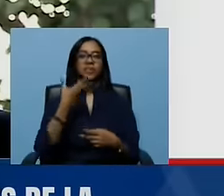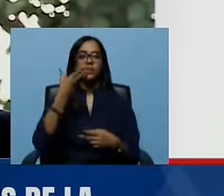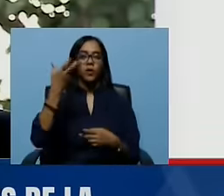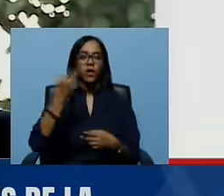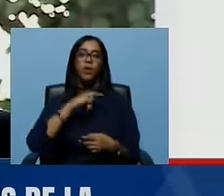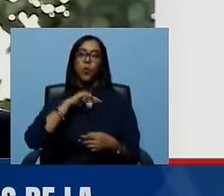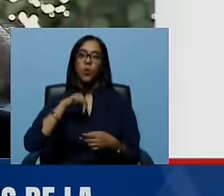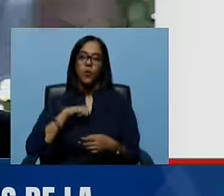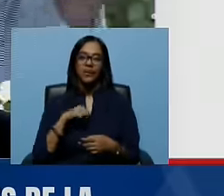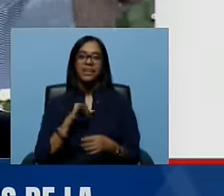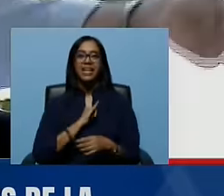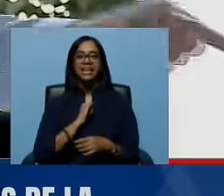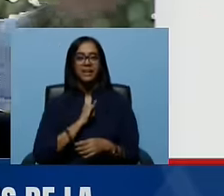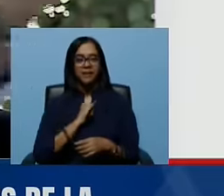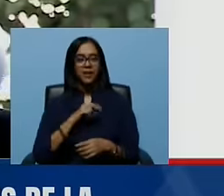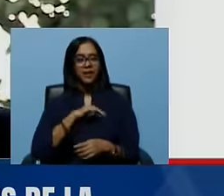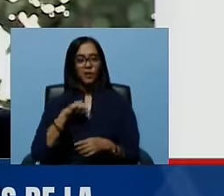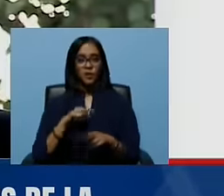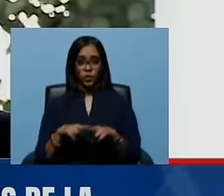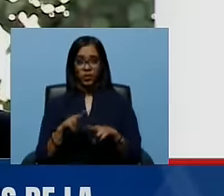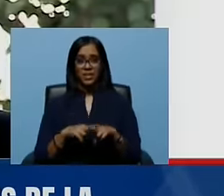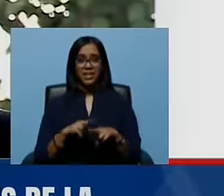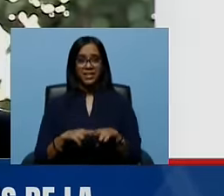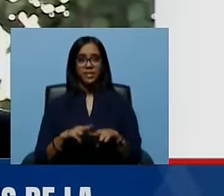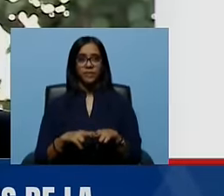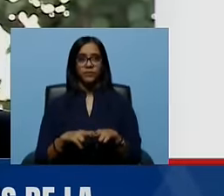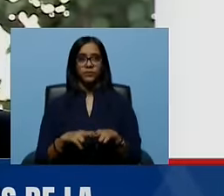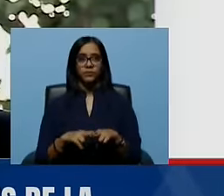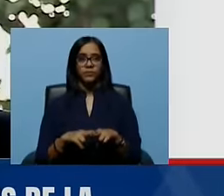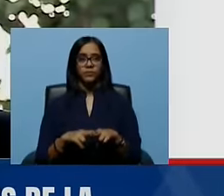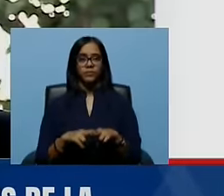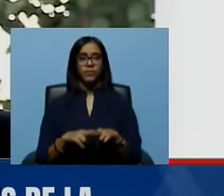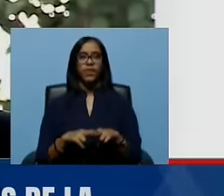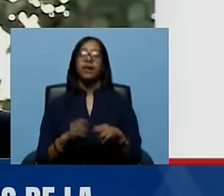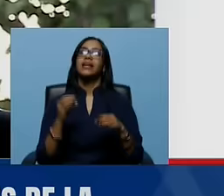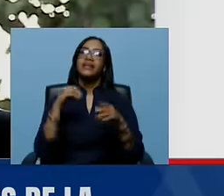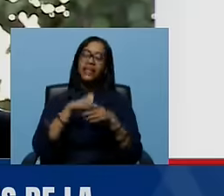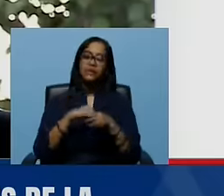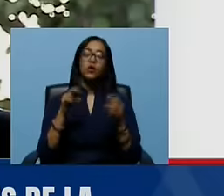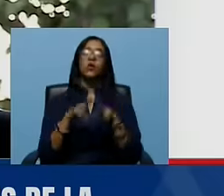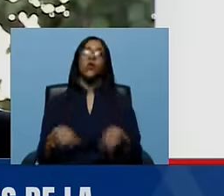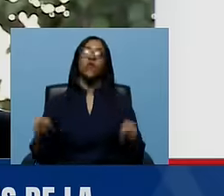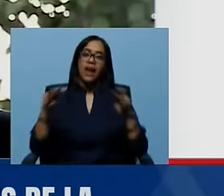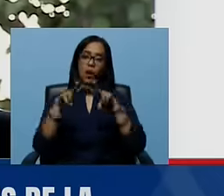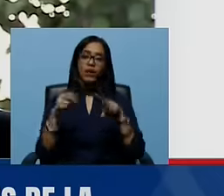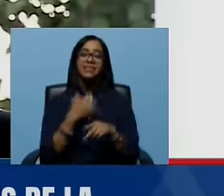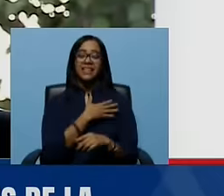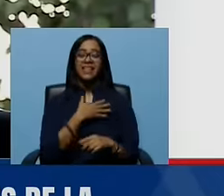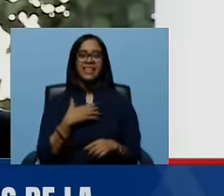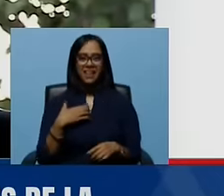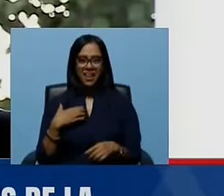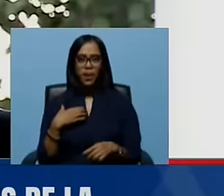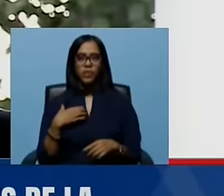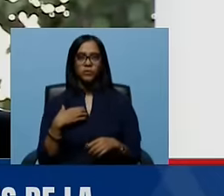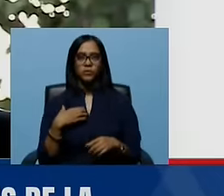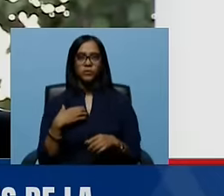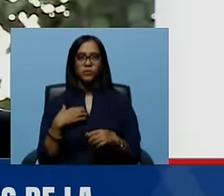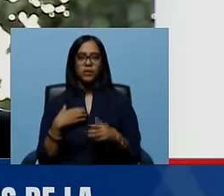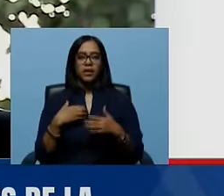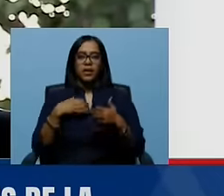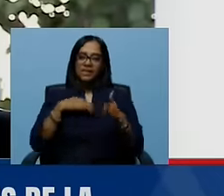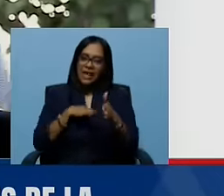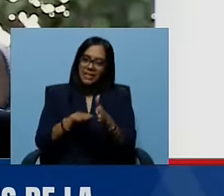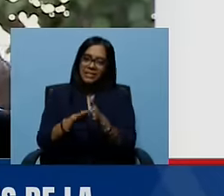nuestra identidad y con nuestros niños y niñas dentro de los valores que queremos sean los que